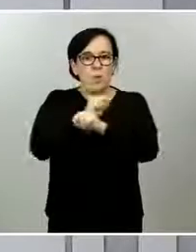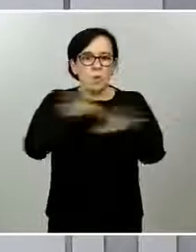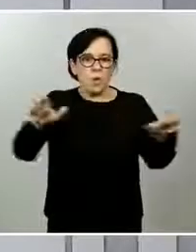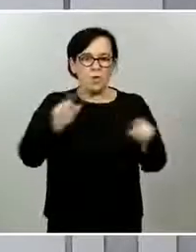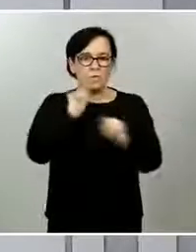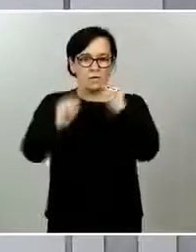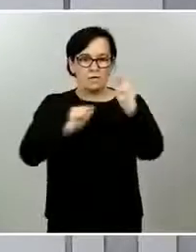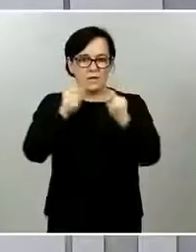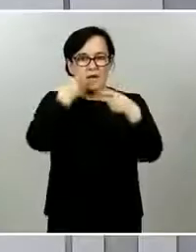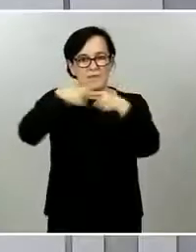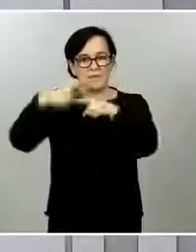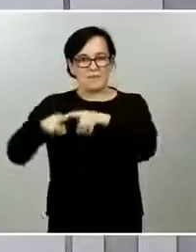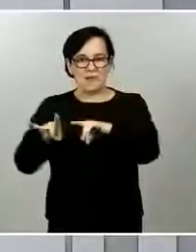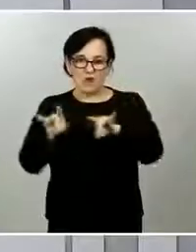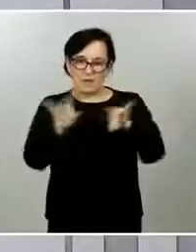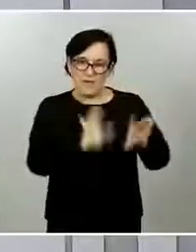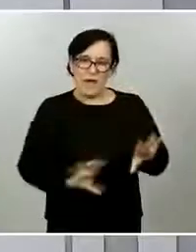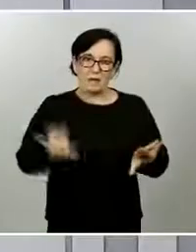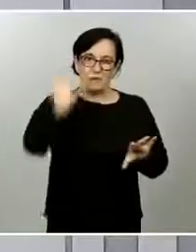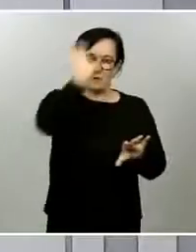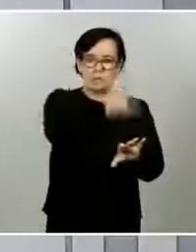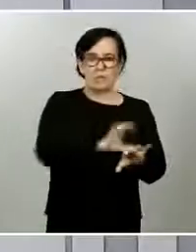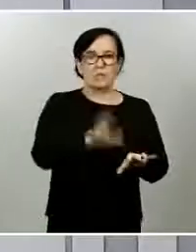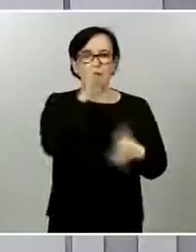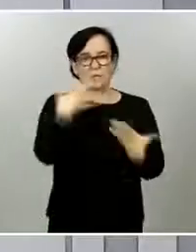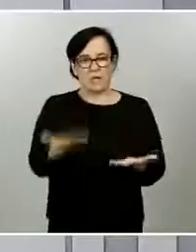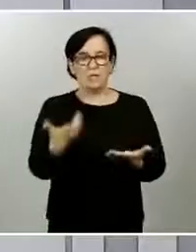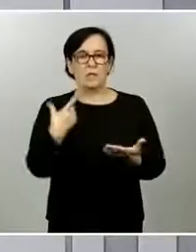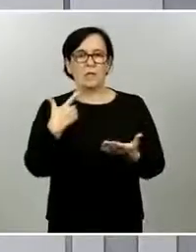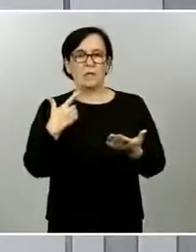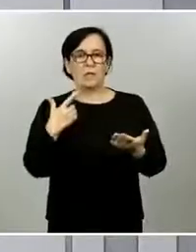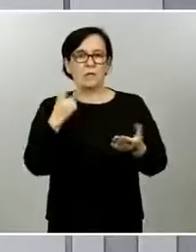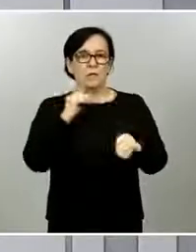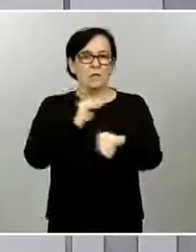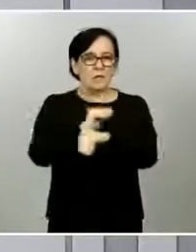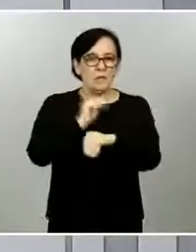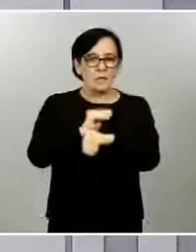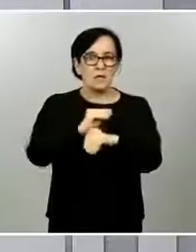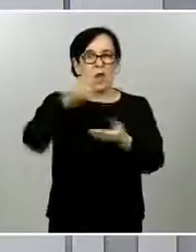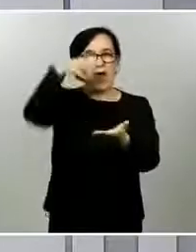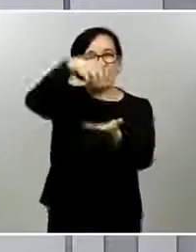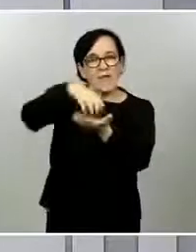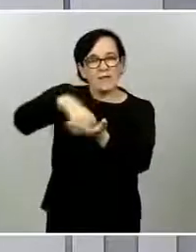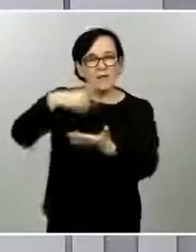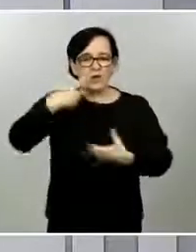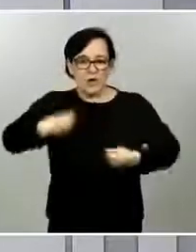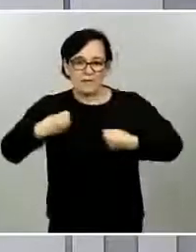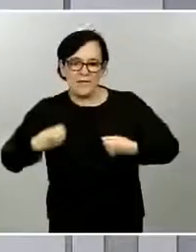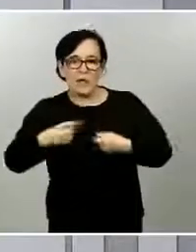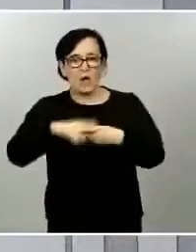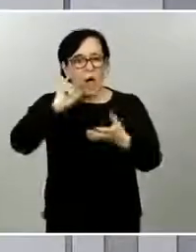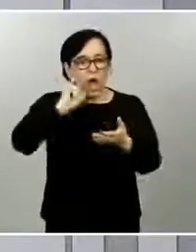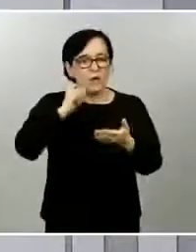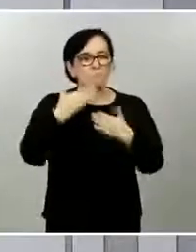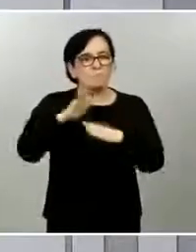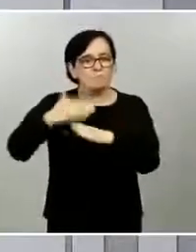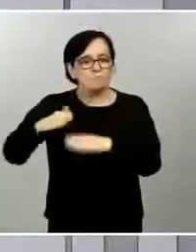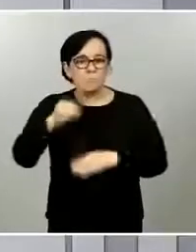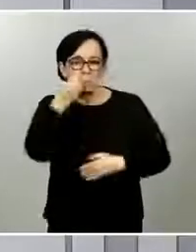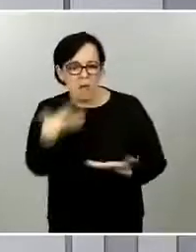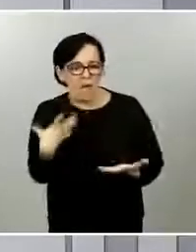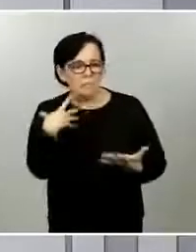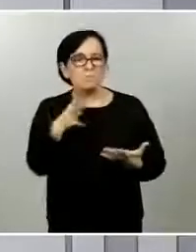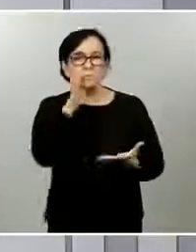objetivos relacionados con la emergencia sanitaria y, en concreto, con la capacidad que tiene el virus de transmisión en los distintos